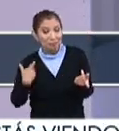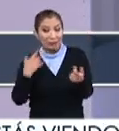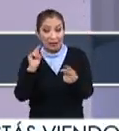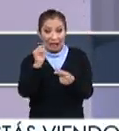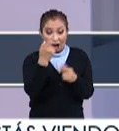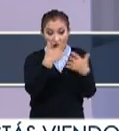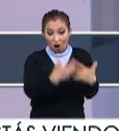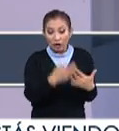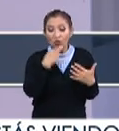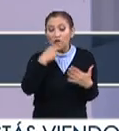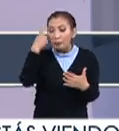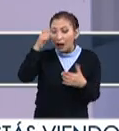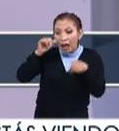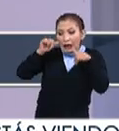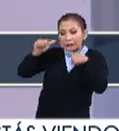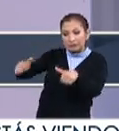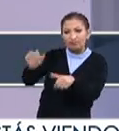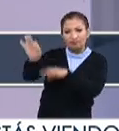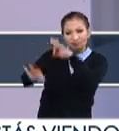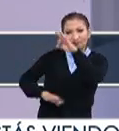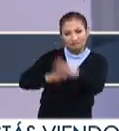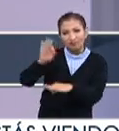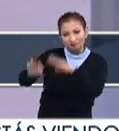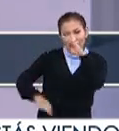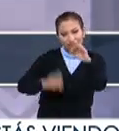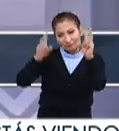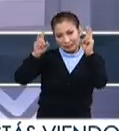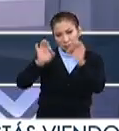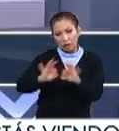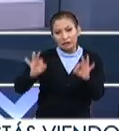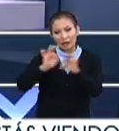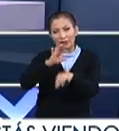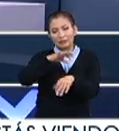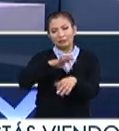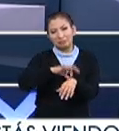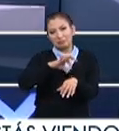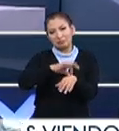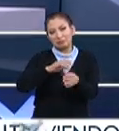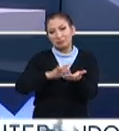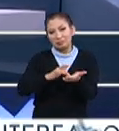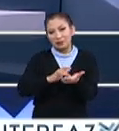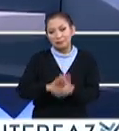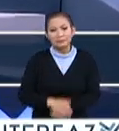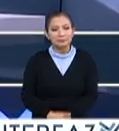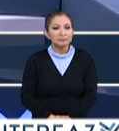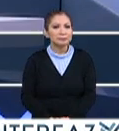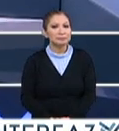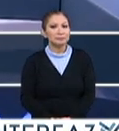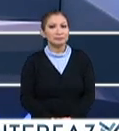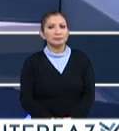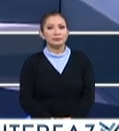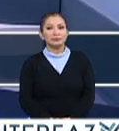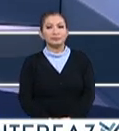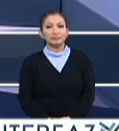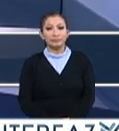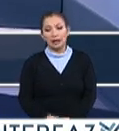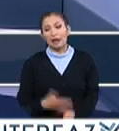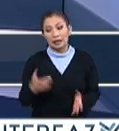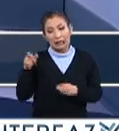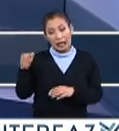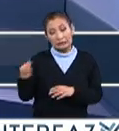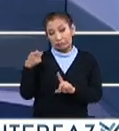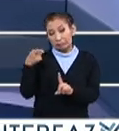la tecnología aplicada ya en cuestiones muy importantes como son las situaciones médicas, ¿no? Claro que en ese